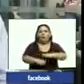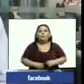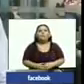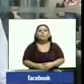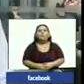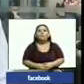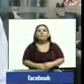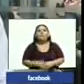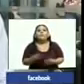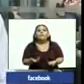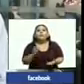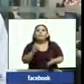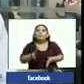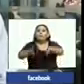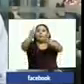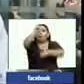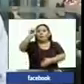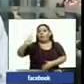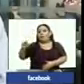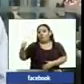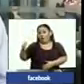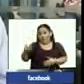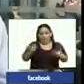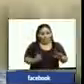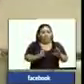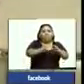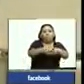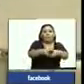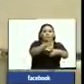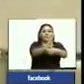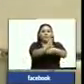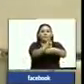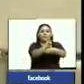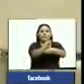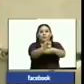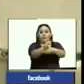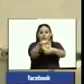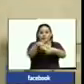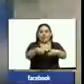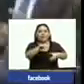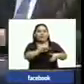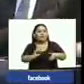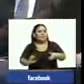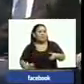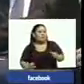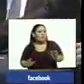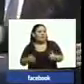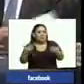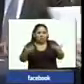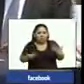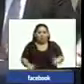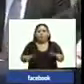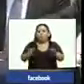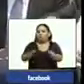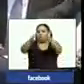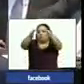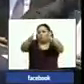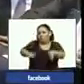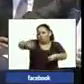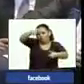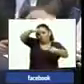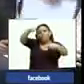La Fiscalía General y la Comisión Internacional contra la Impunidad y la Corrupción en El Salvador ya oficializó el convenio de